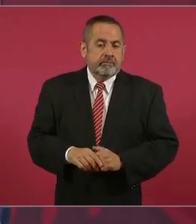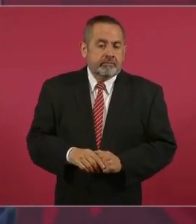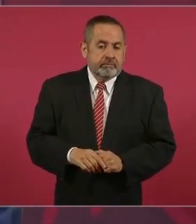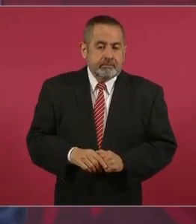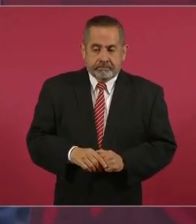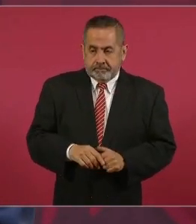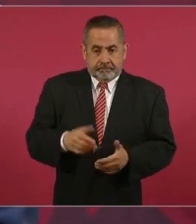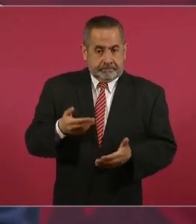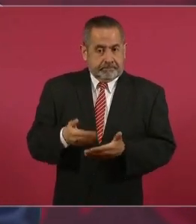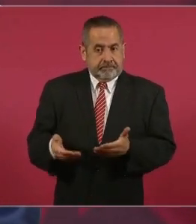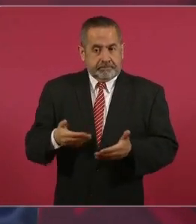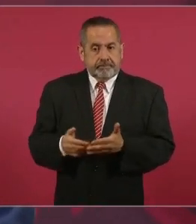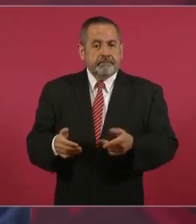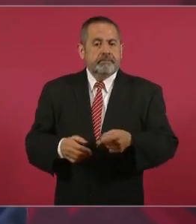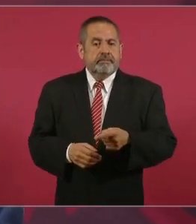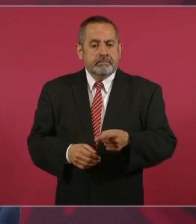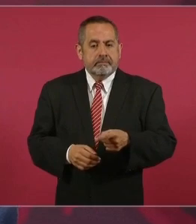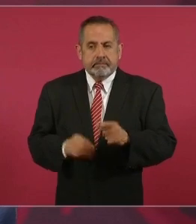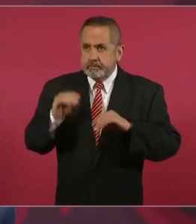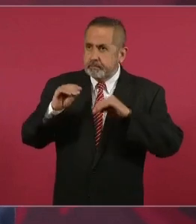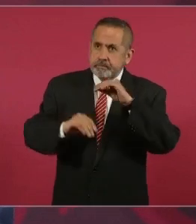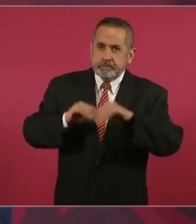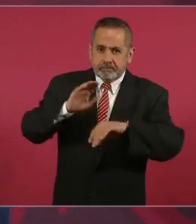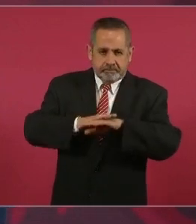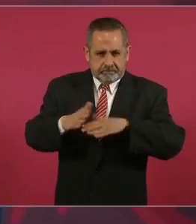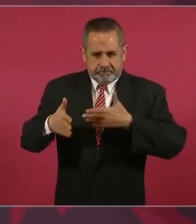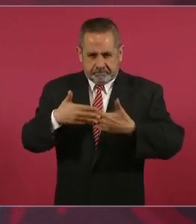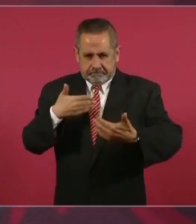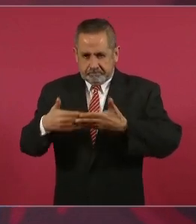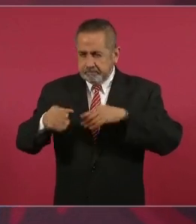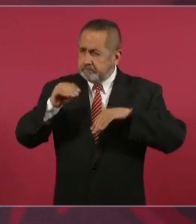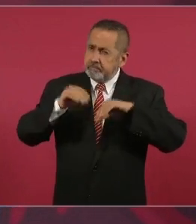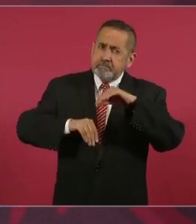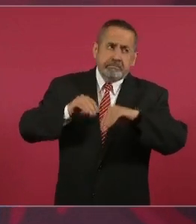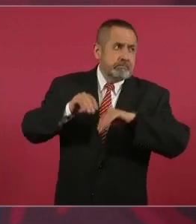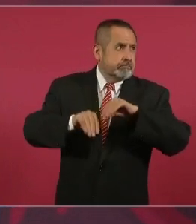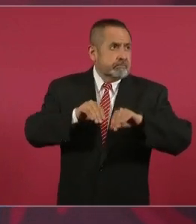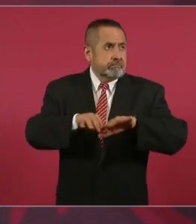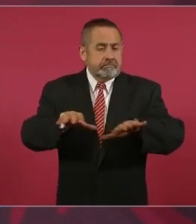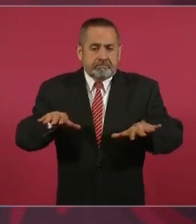y ahora se modernizaron.